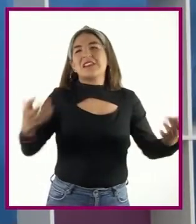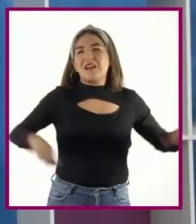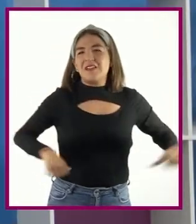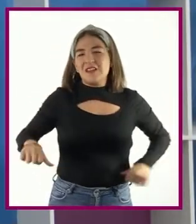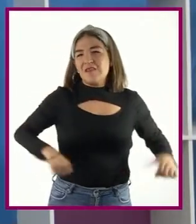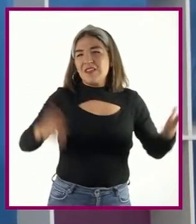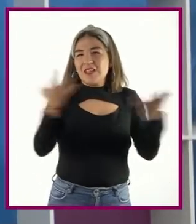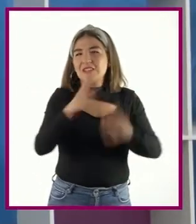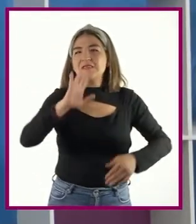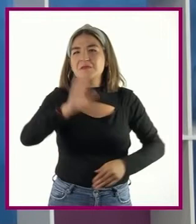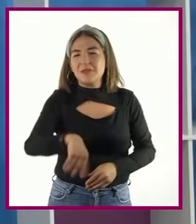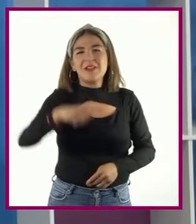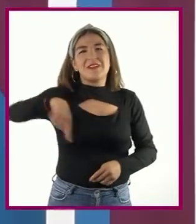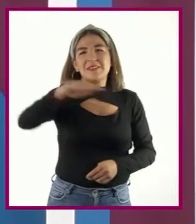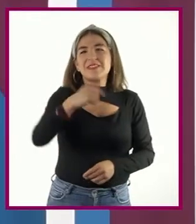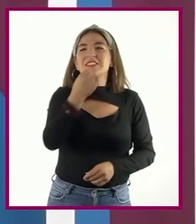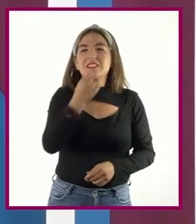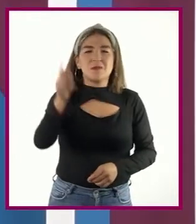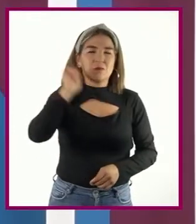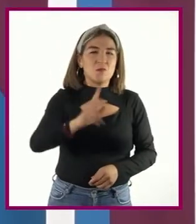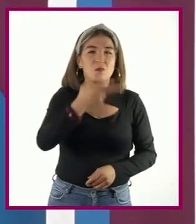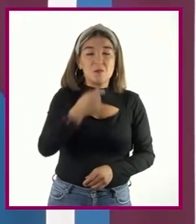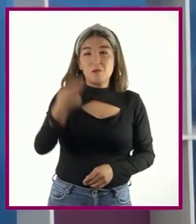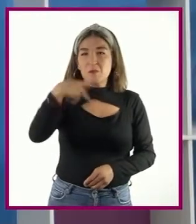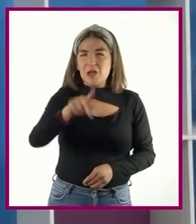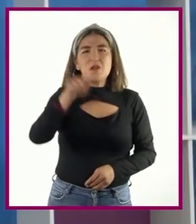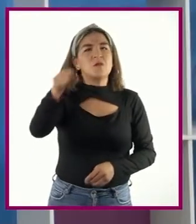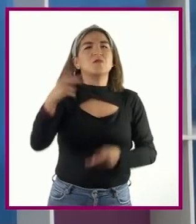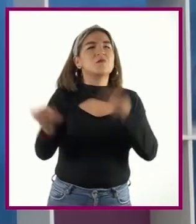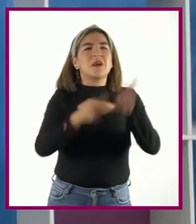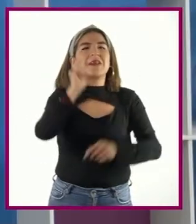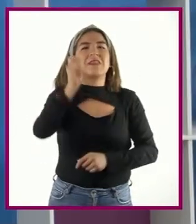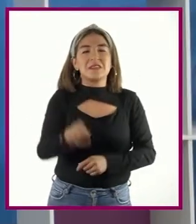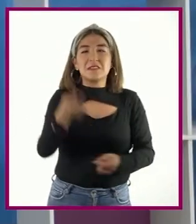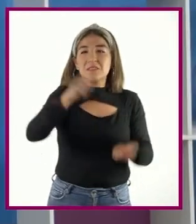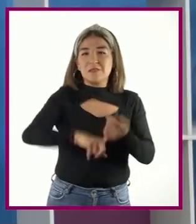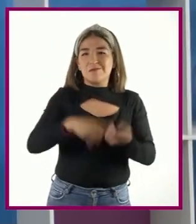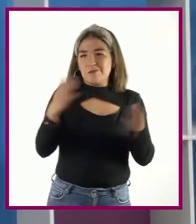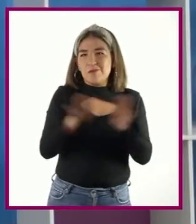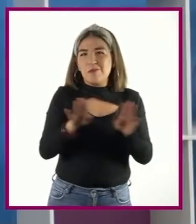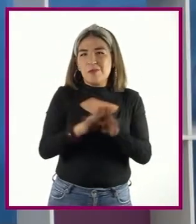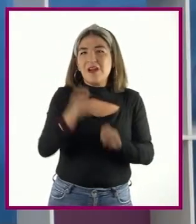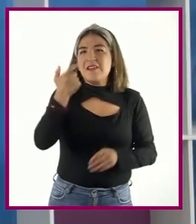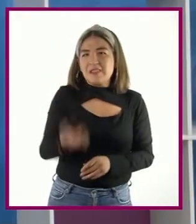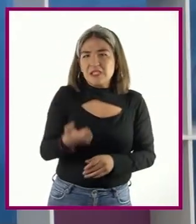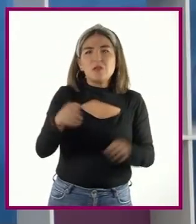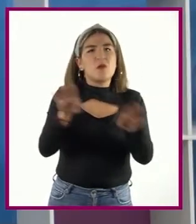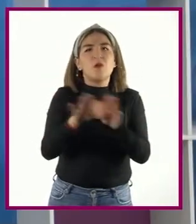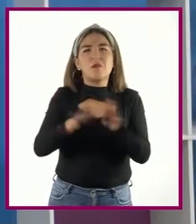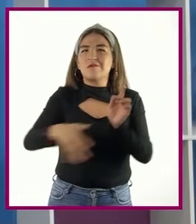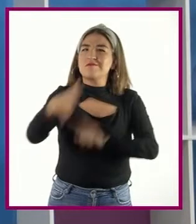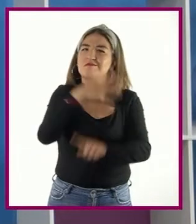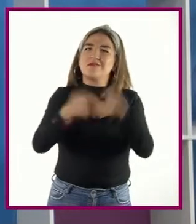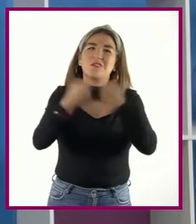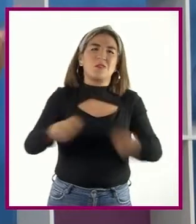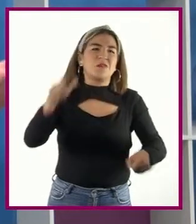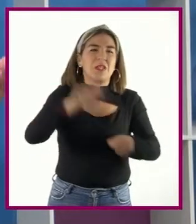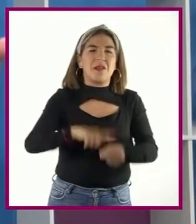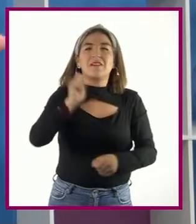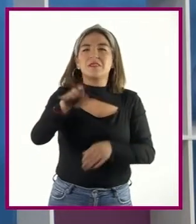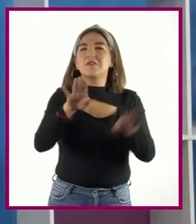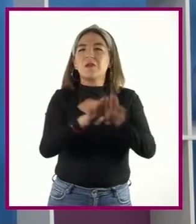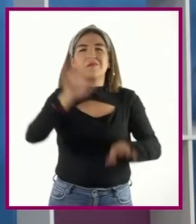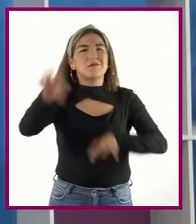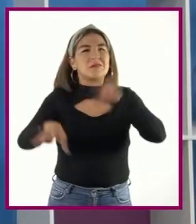que realizan niñas y niños, pero no se cuestiona que la riqueza se genera de forma social y se distribuye de